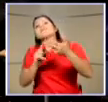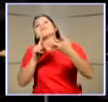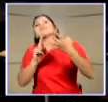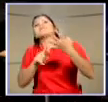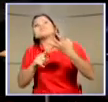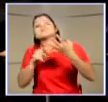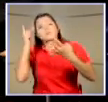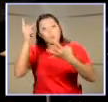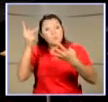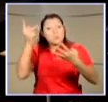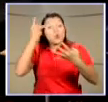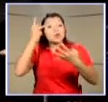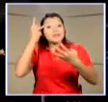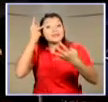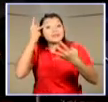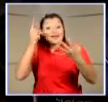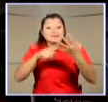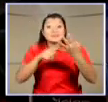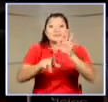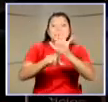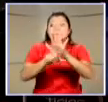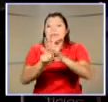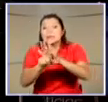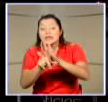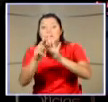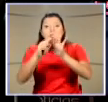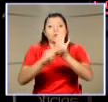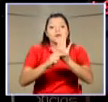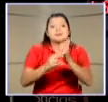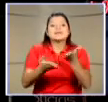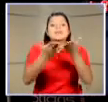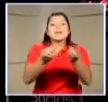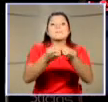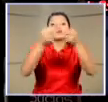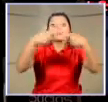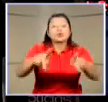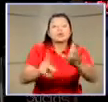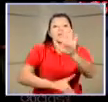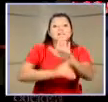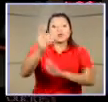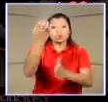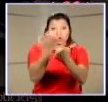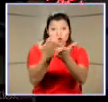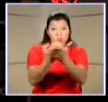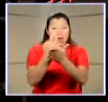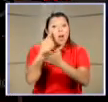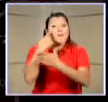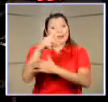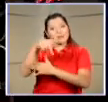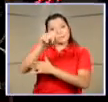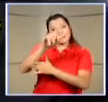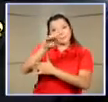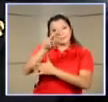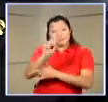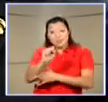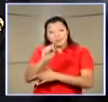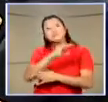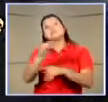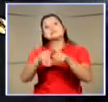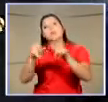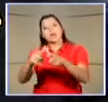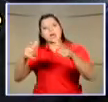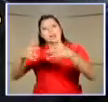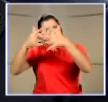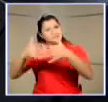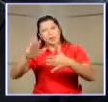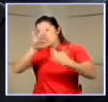políticas que generen más oportunidades de crecimiento de la economía para las micro, pequeña, mediana, grandes empresas.